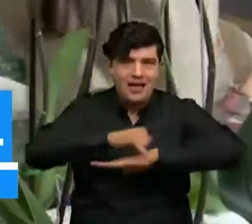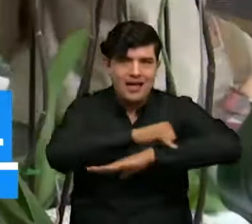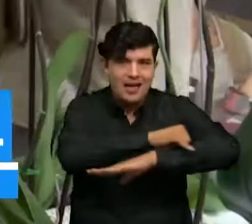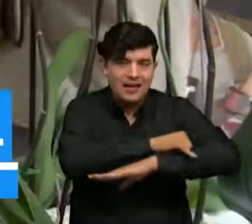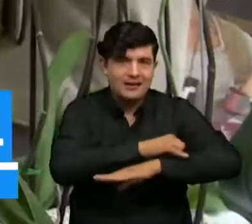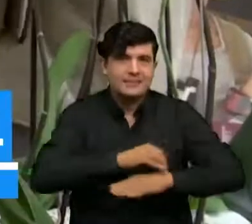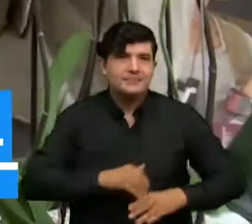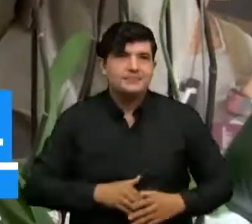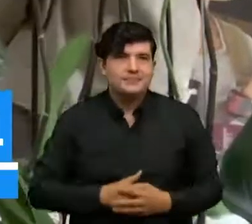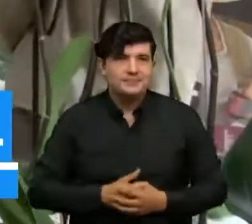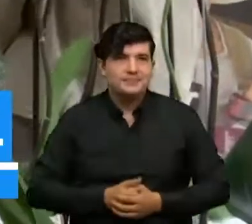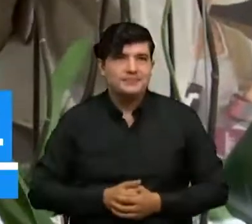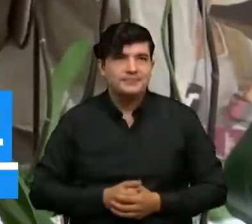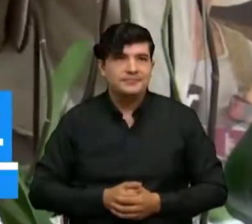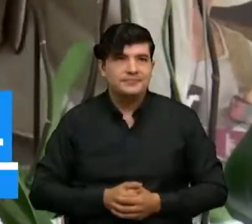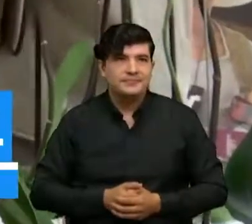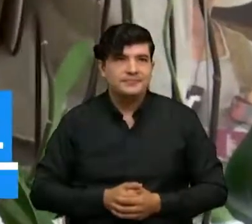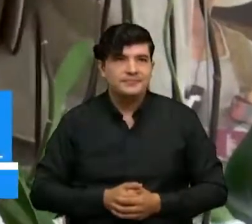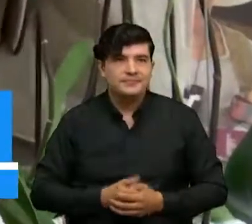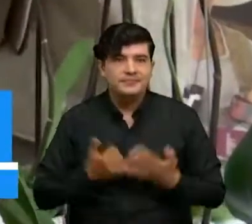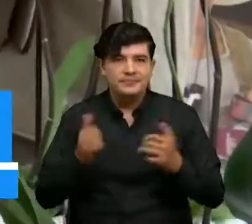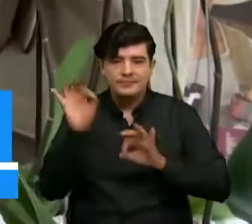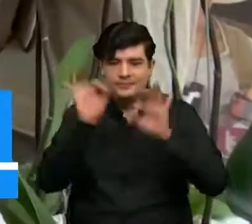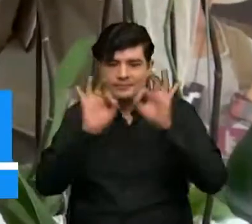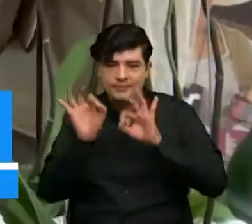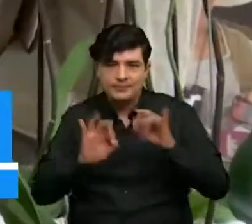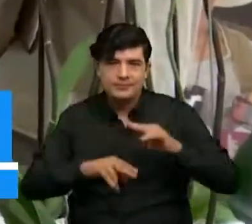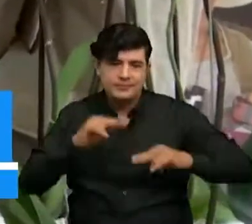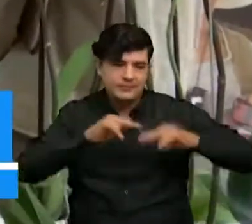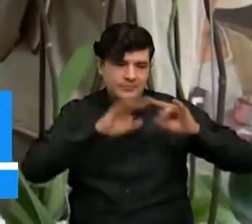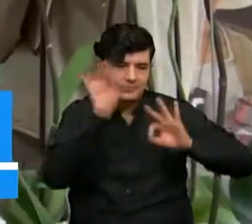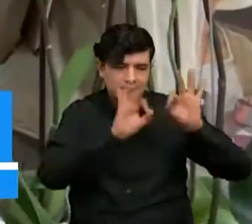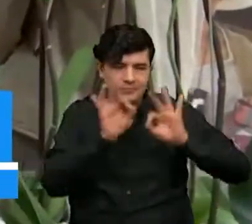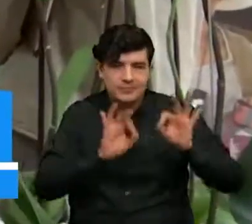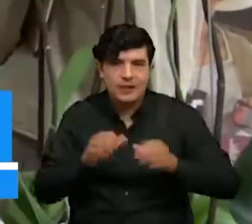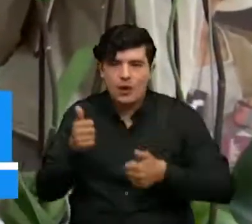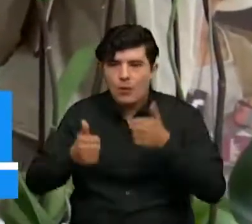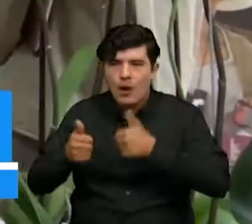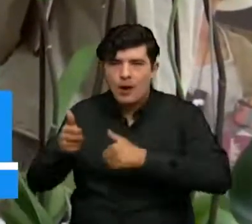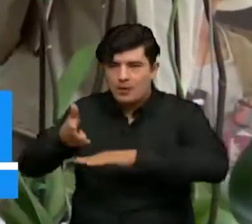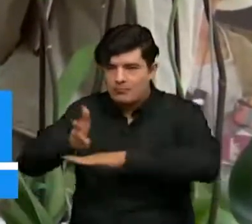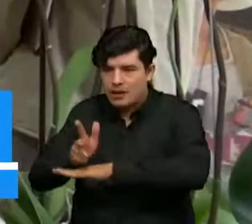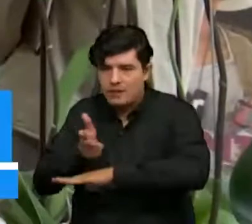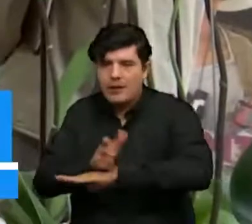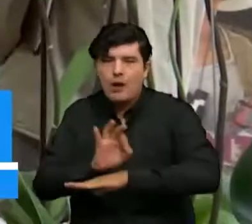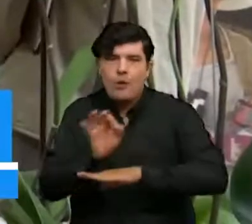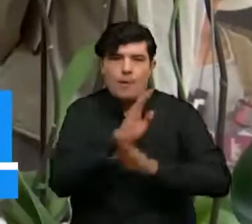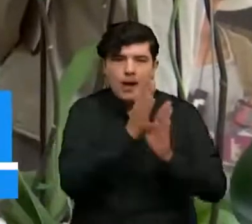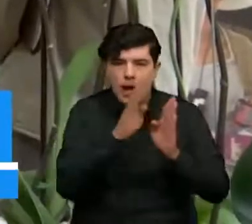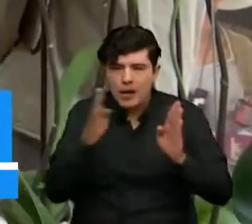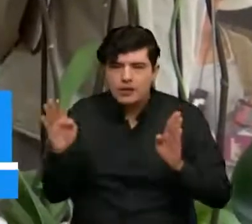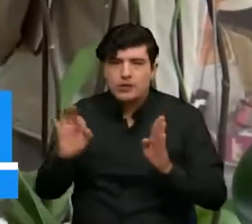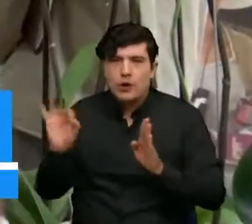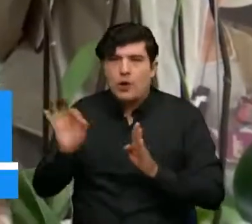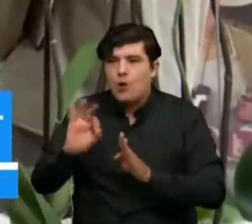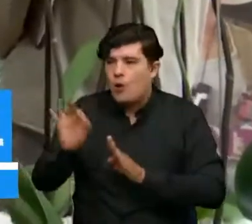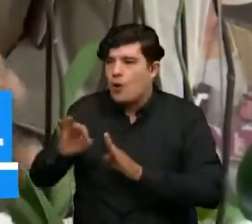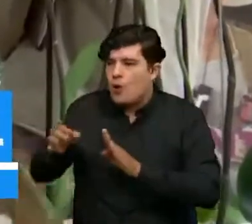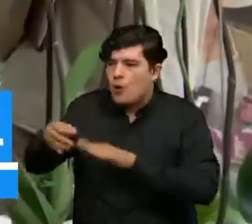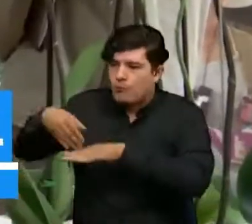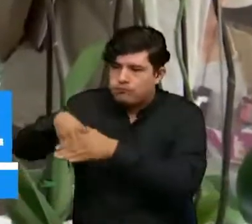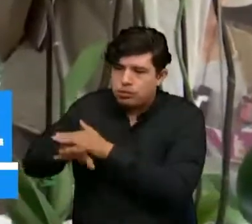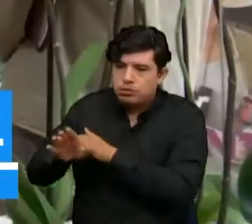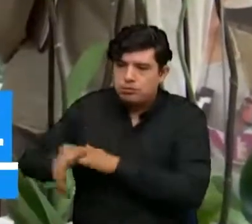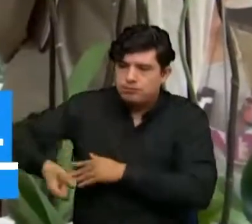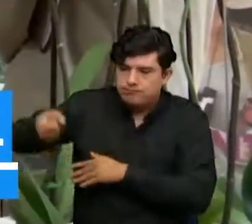la torre de Bucaramanga y ya se están terminando obras complementarias como es el terminal, baterías de baños, donde dejar el equipaje, bueno, donde